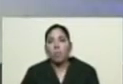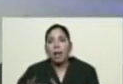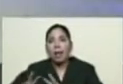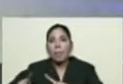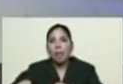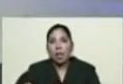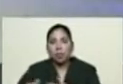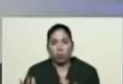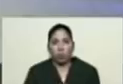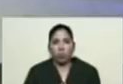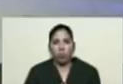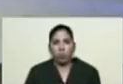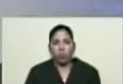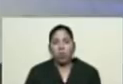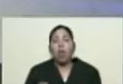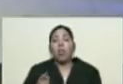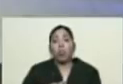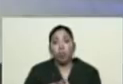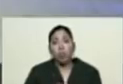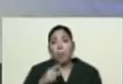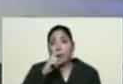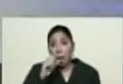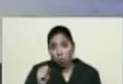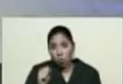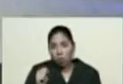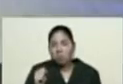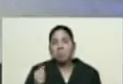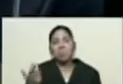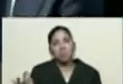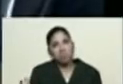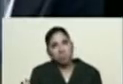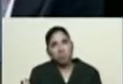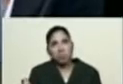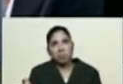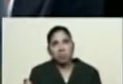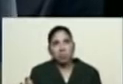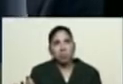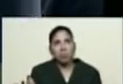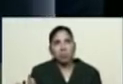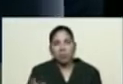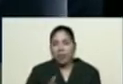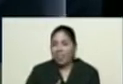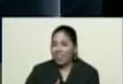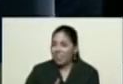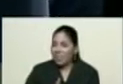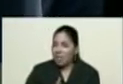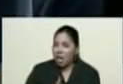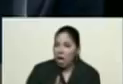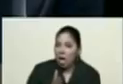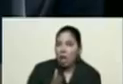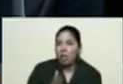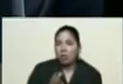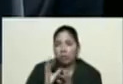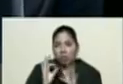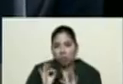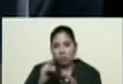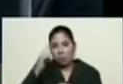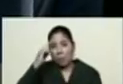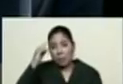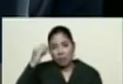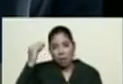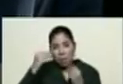Y el presidente Maduro fue leal, coherente,